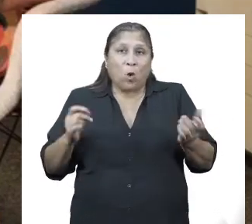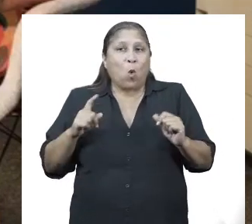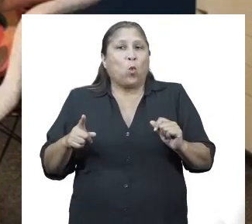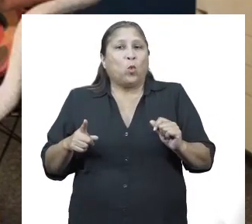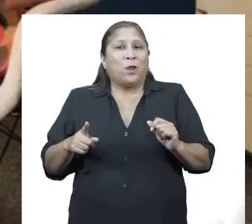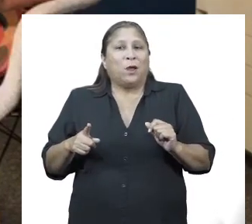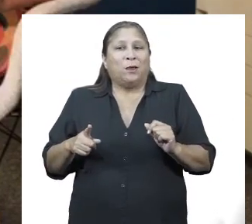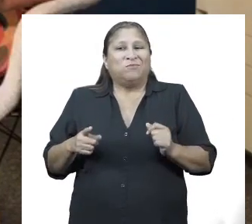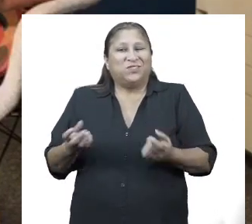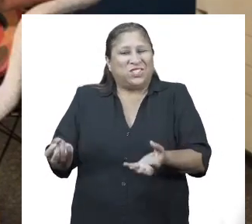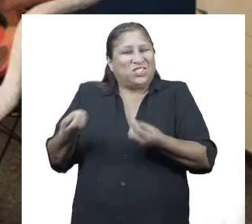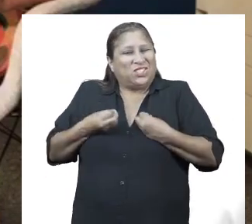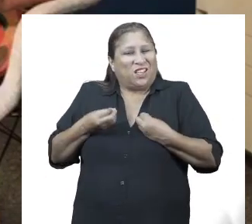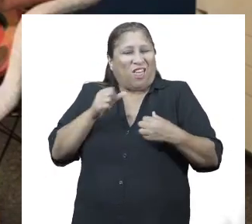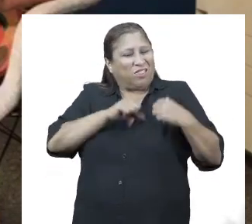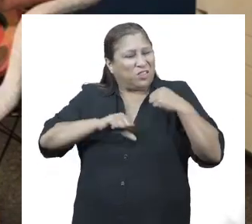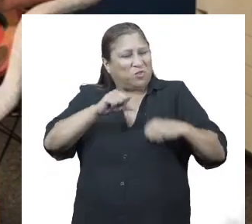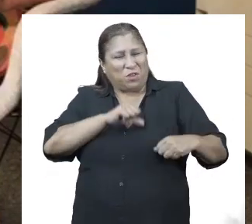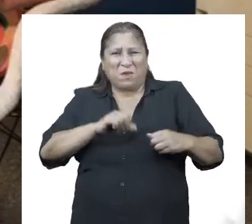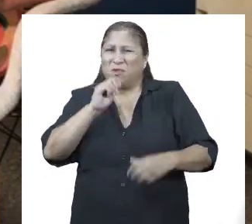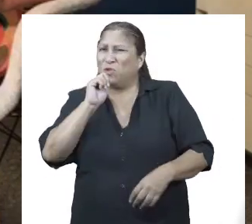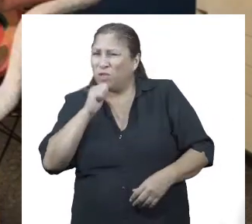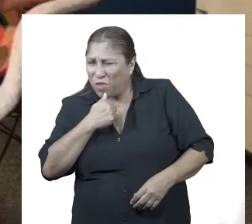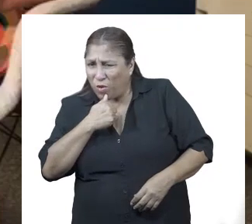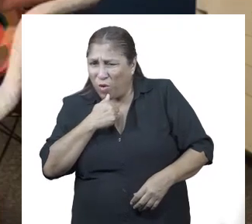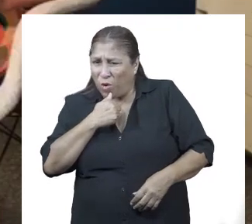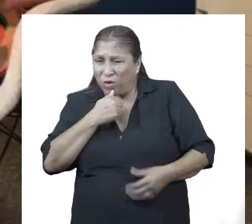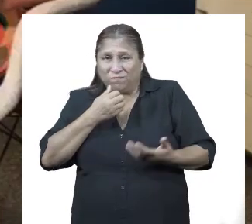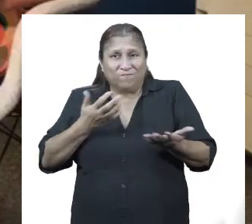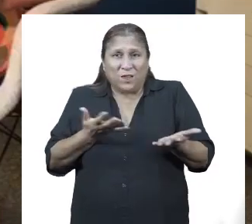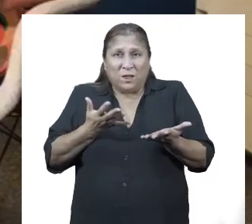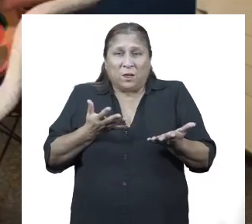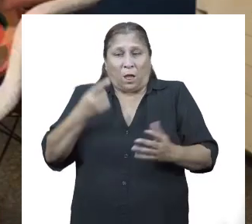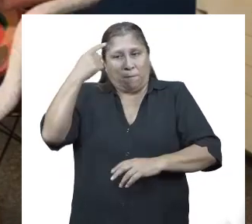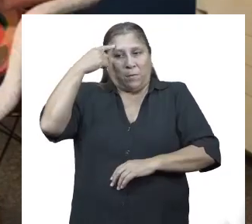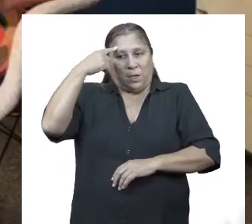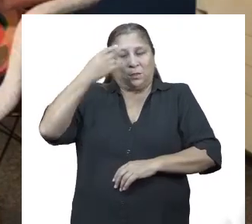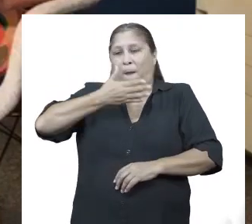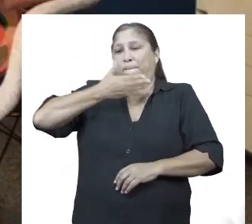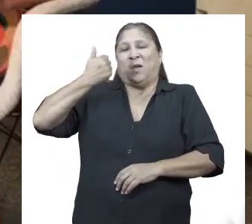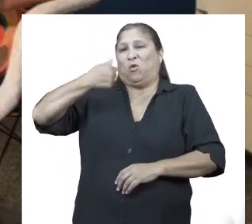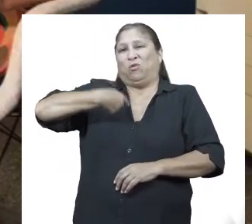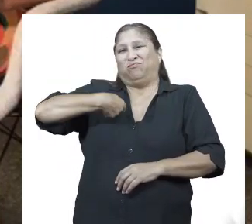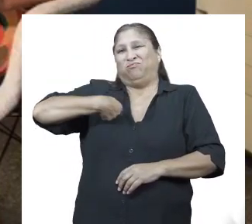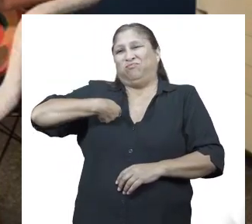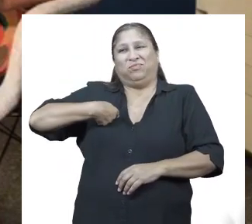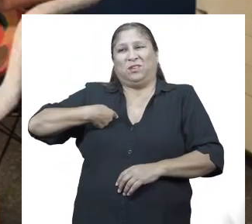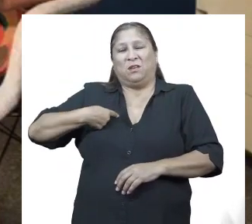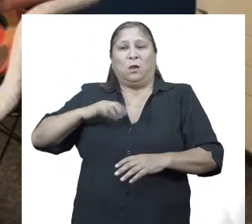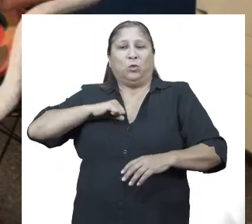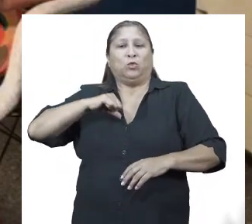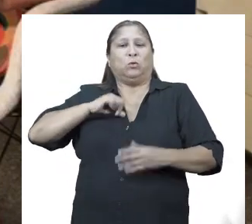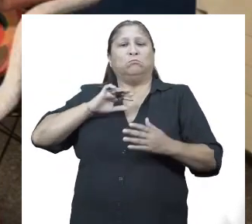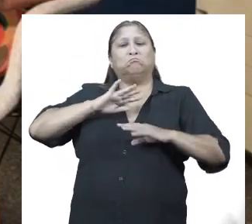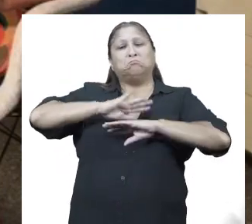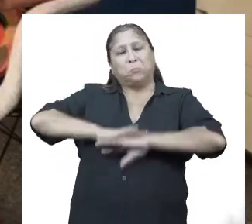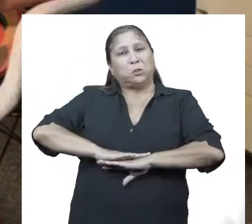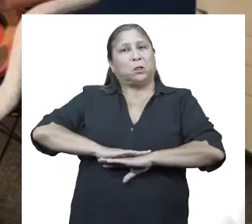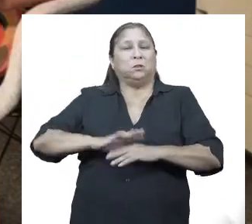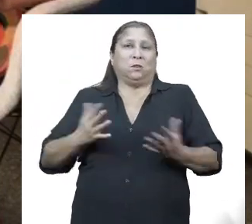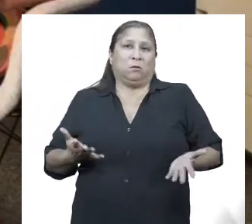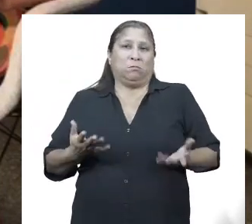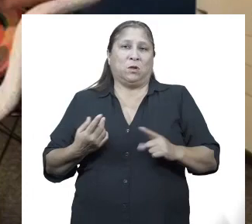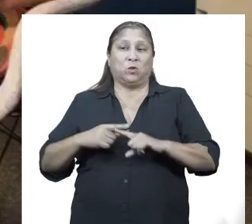una fuente de dolores, de sufrimiento, que considera que es mejor poder descansar en paz, ¿no?